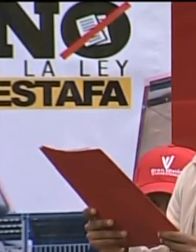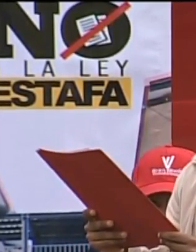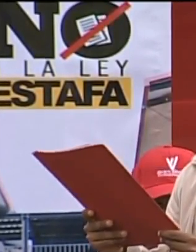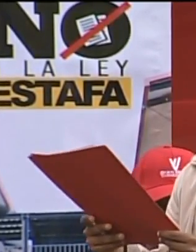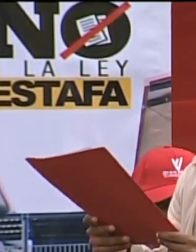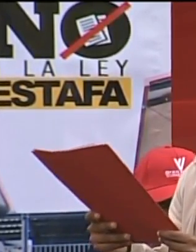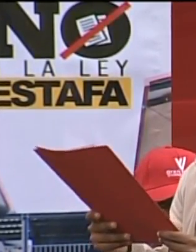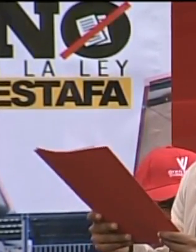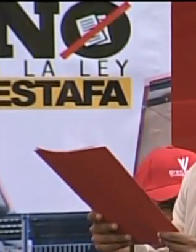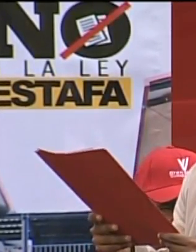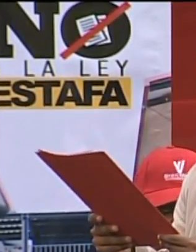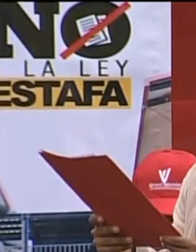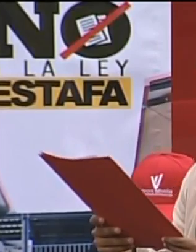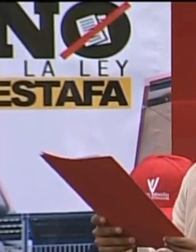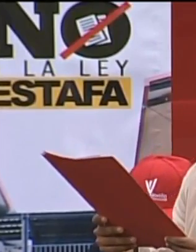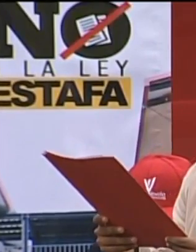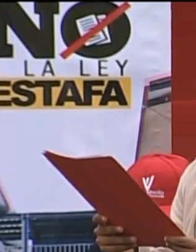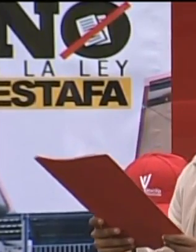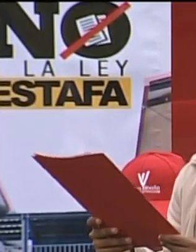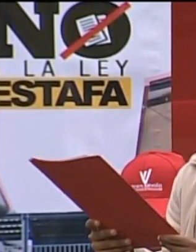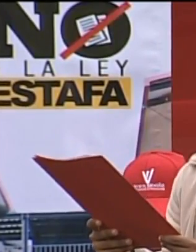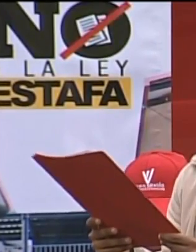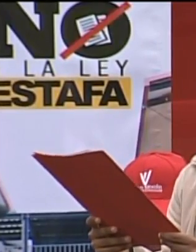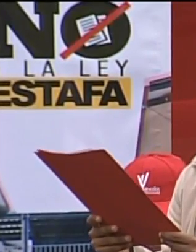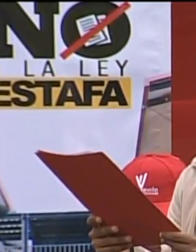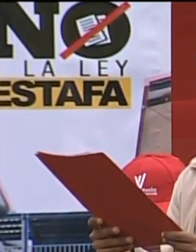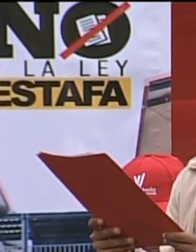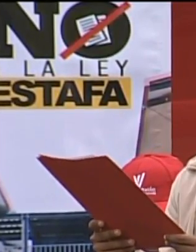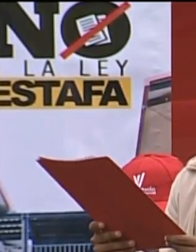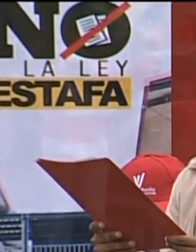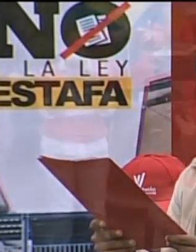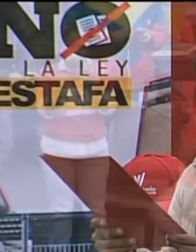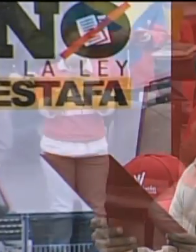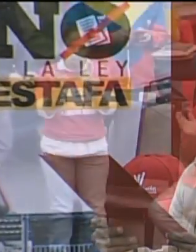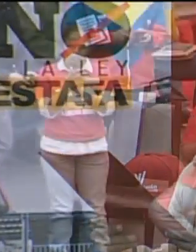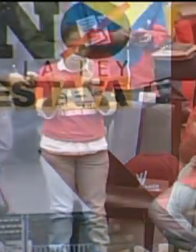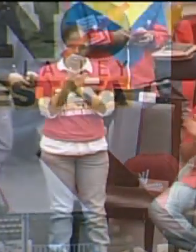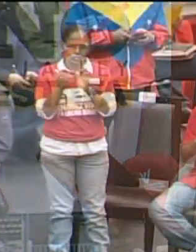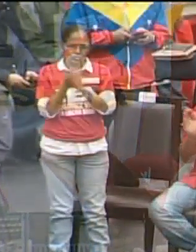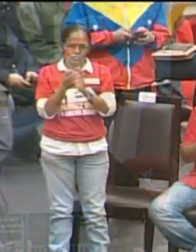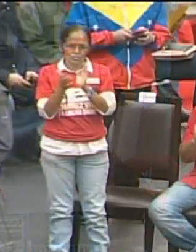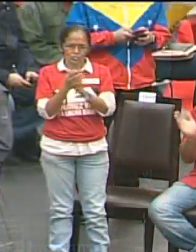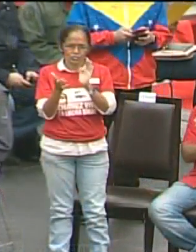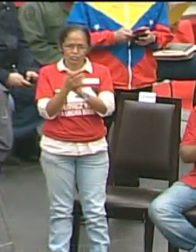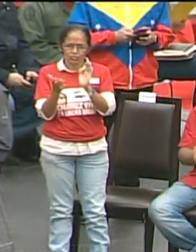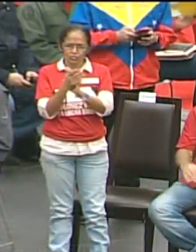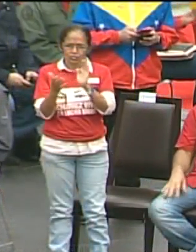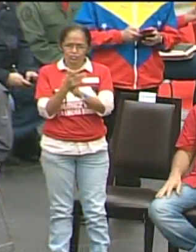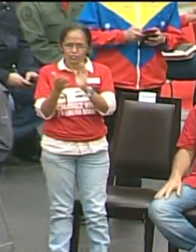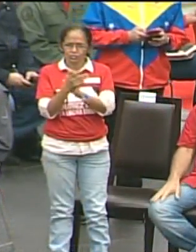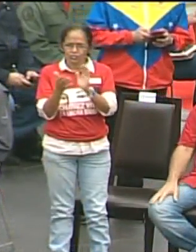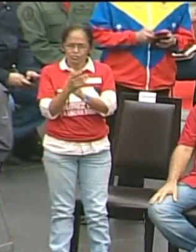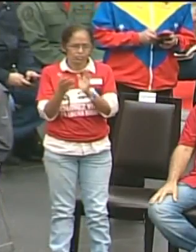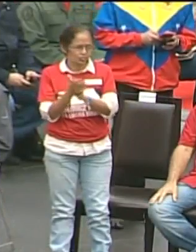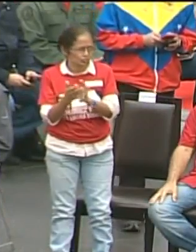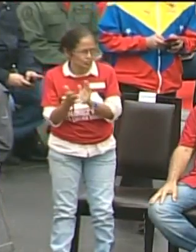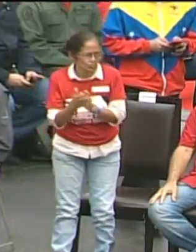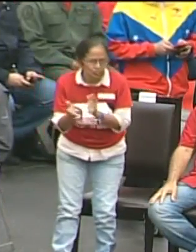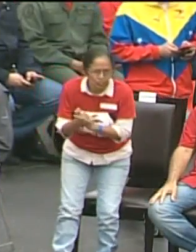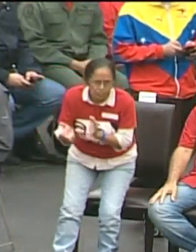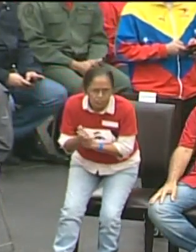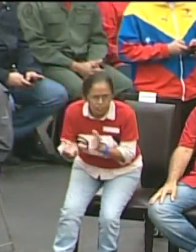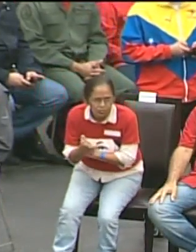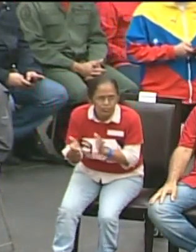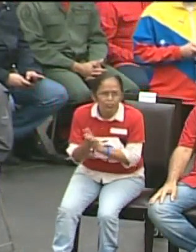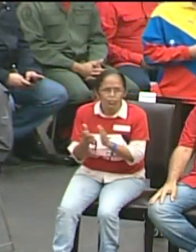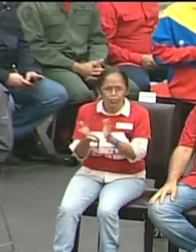en declarar su inconstitucionalidad. Y es que no podía ser de otro modo, cuando somos un país democrático y social de